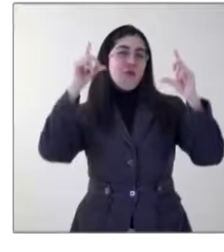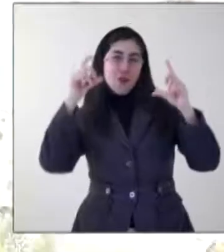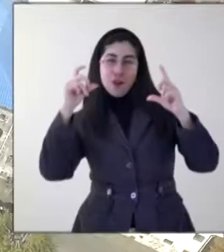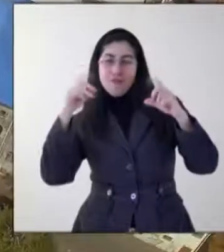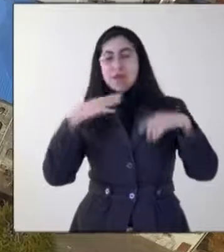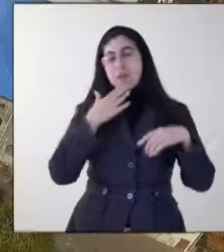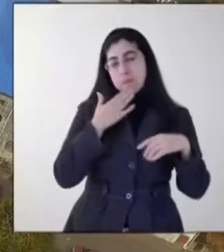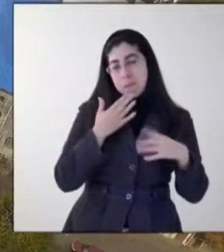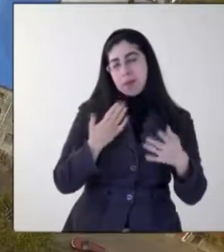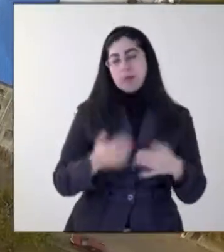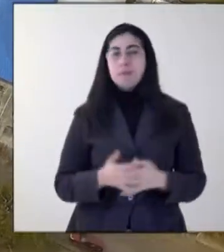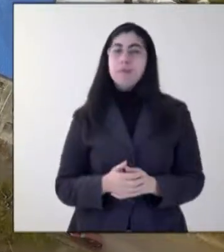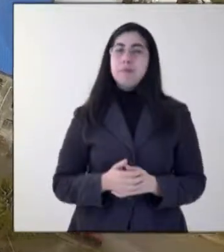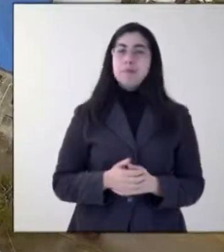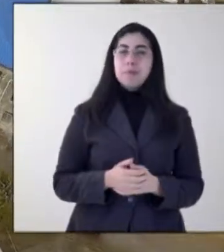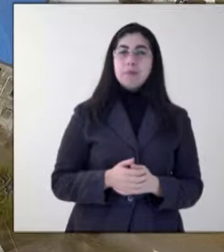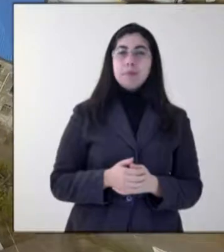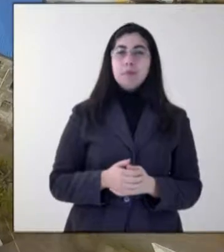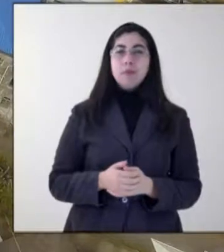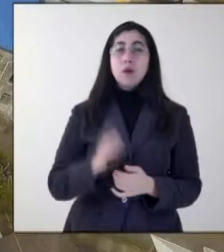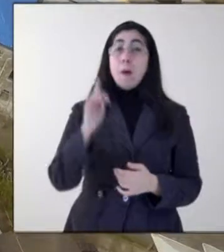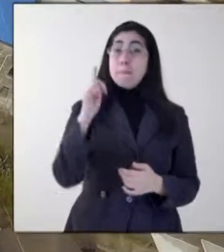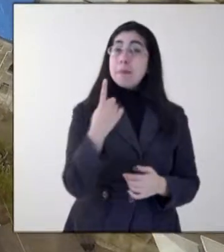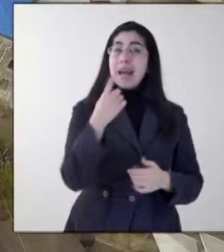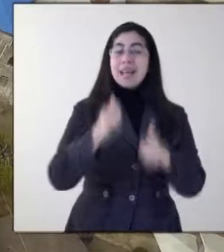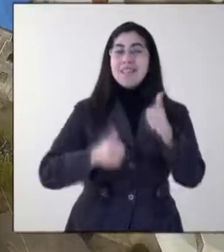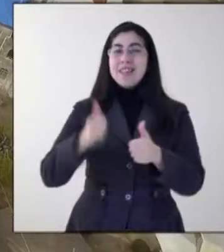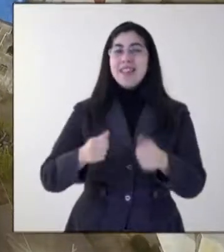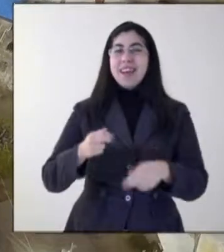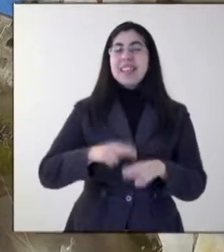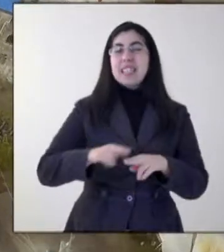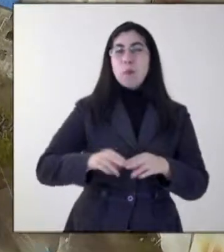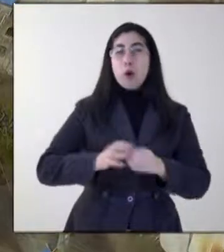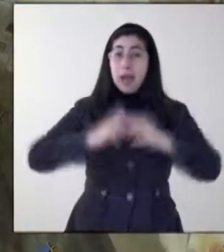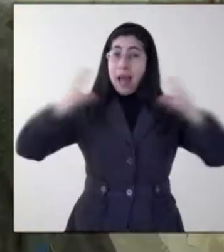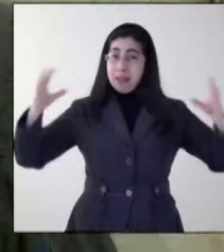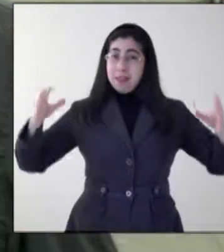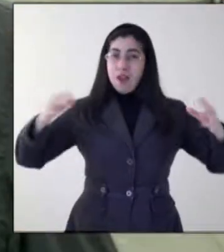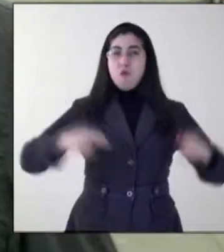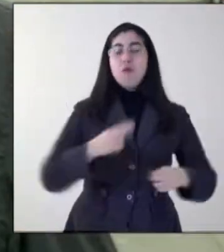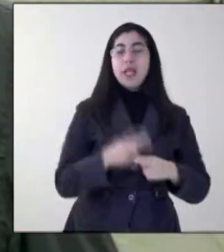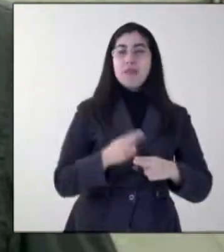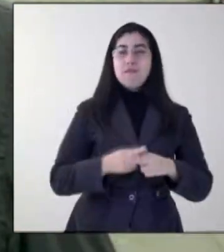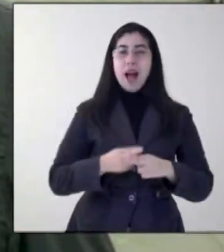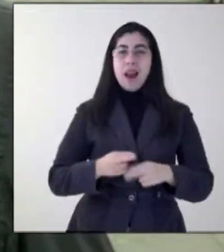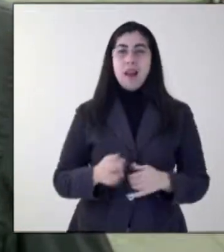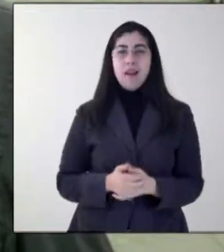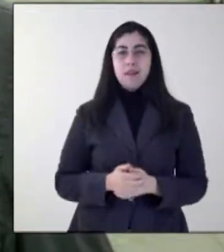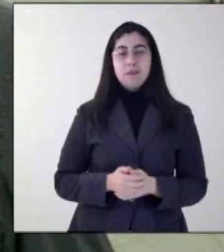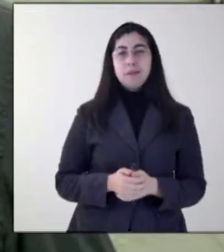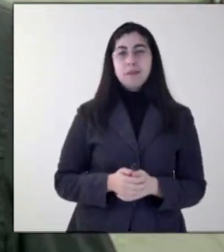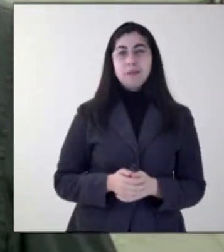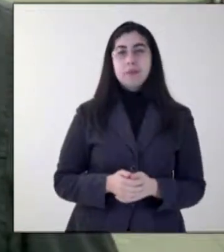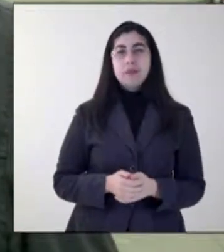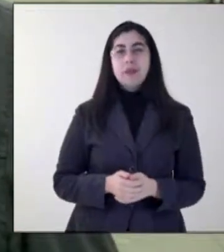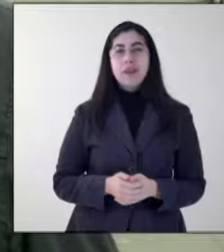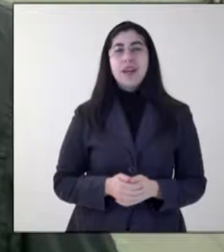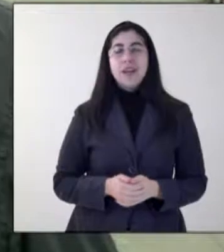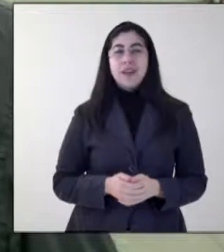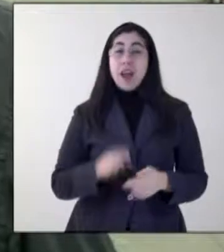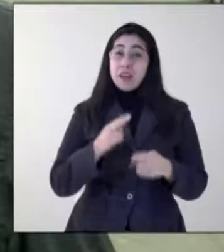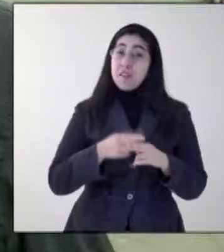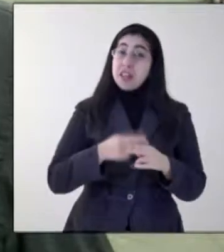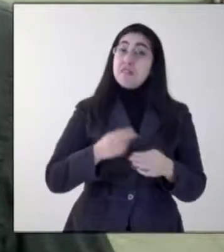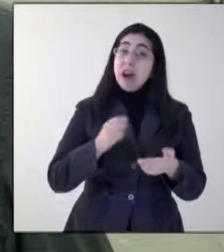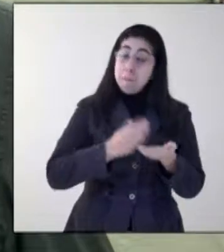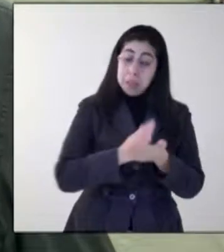también. La primera actividad que hicimos en grande fue un festival. El festival, digamos, lo tuvimos, empezamos a